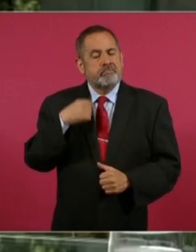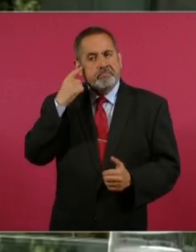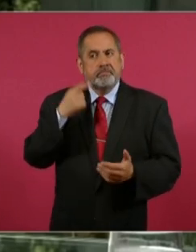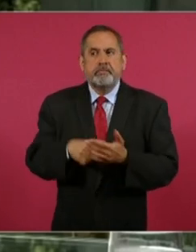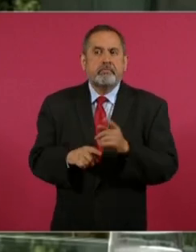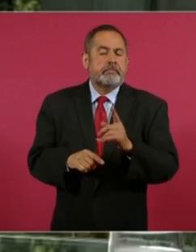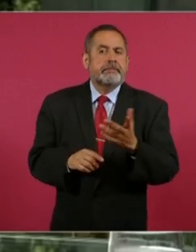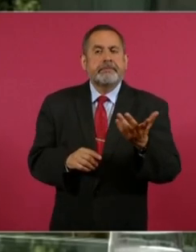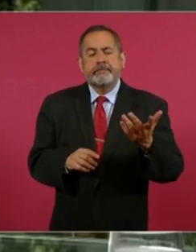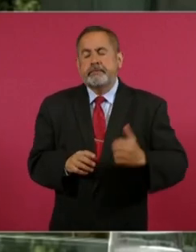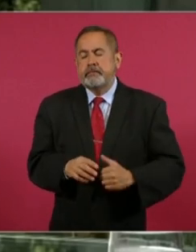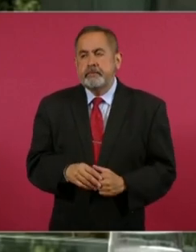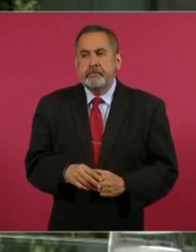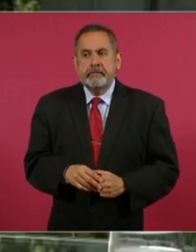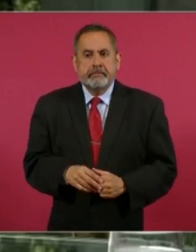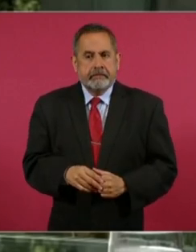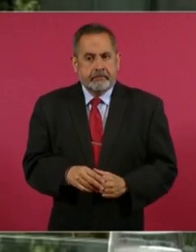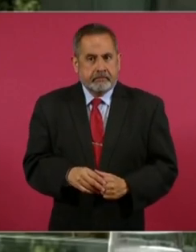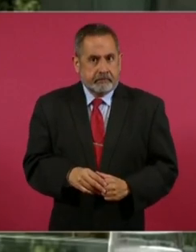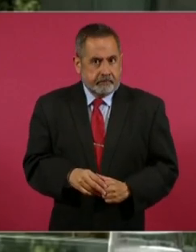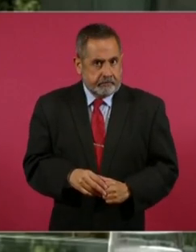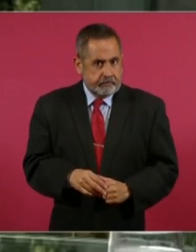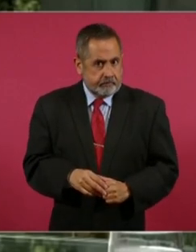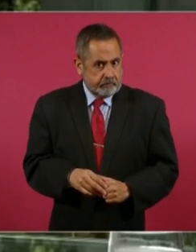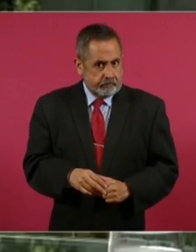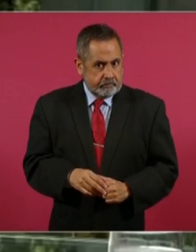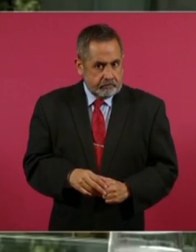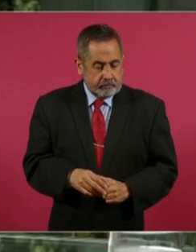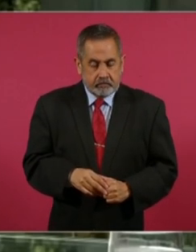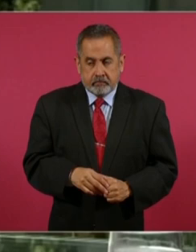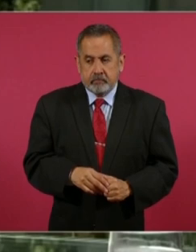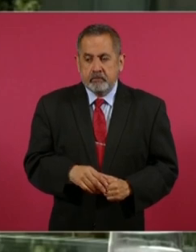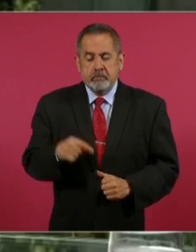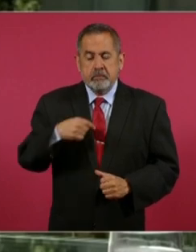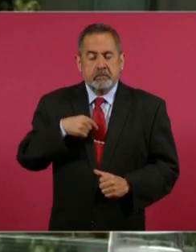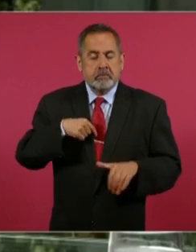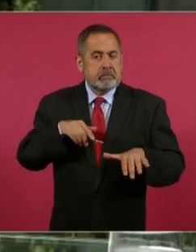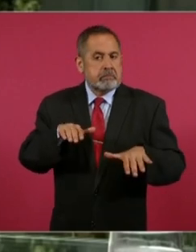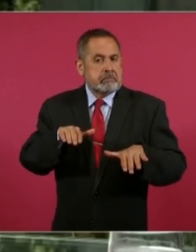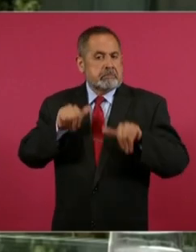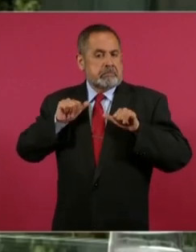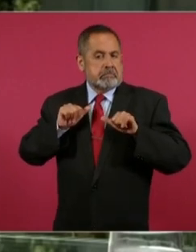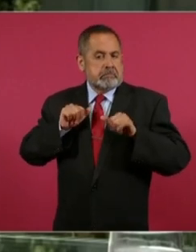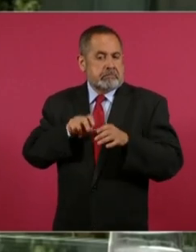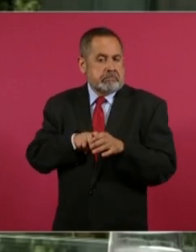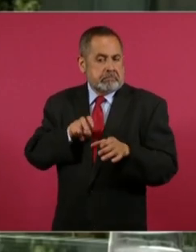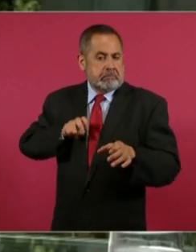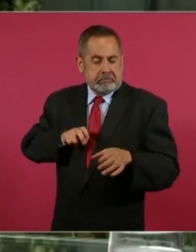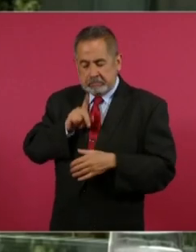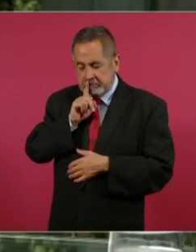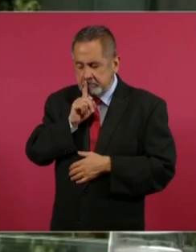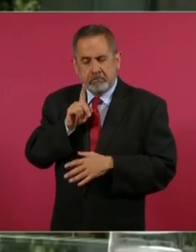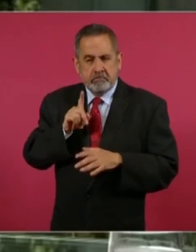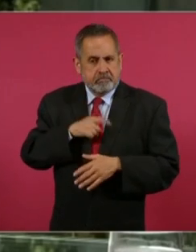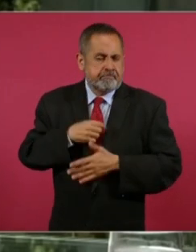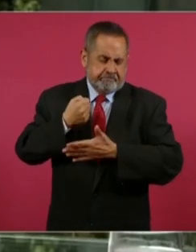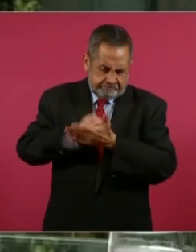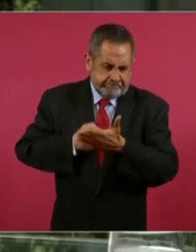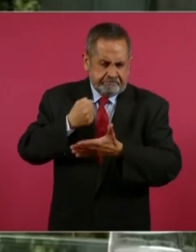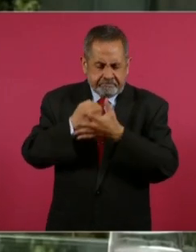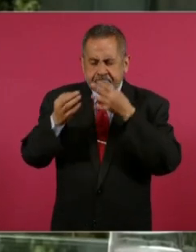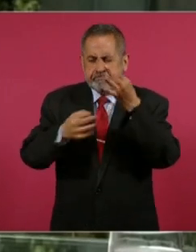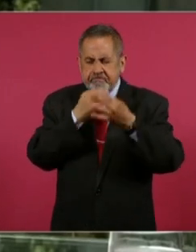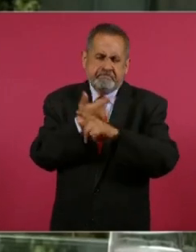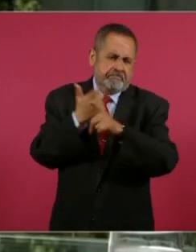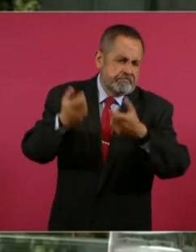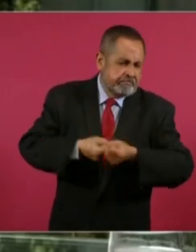que tengamos un ausentismo para seguir luchando por la